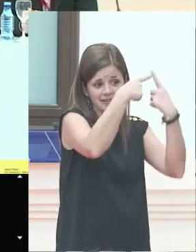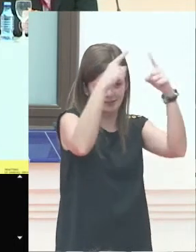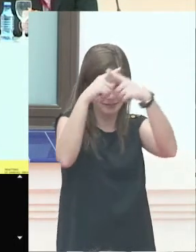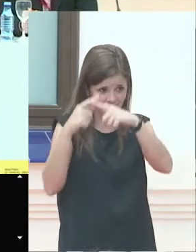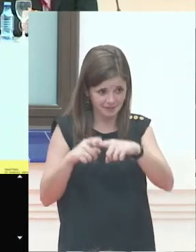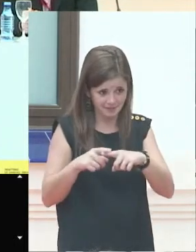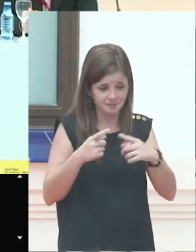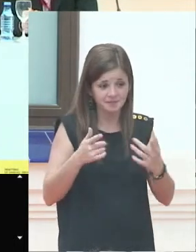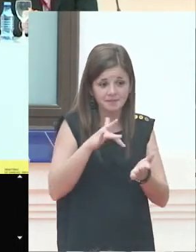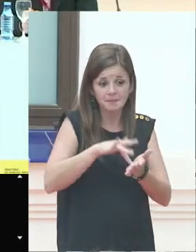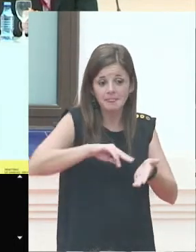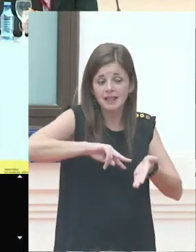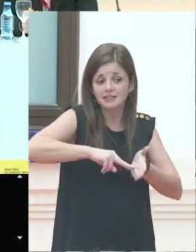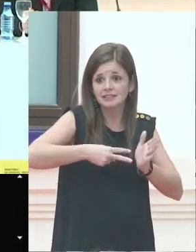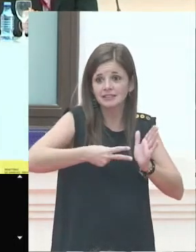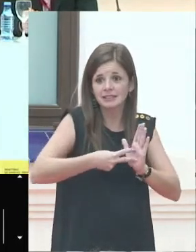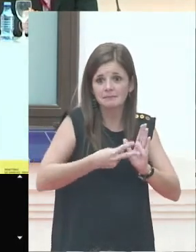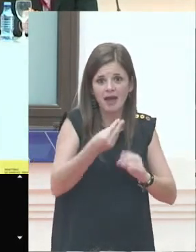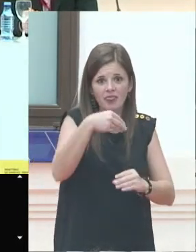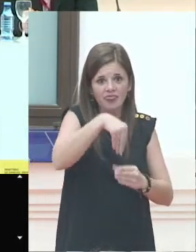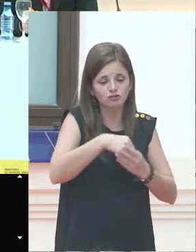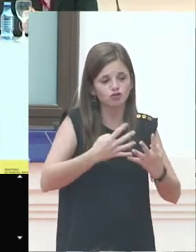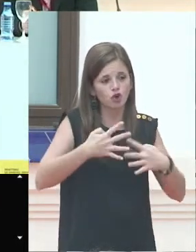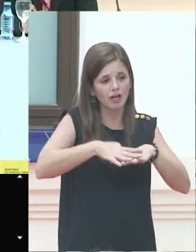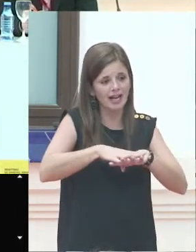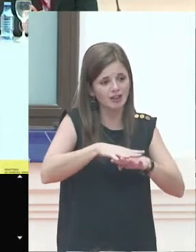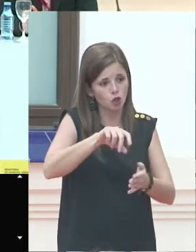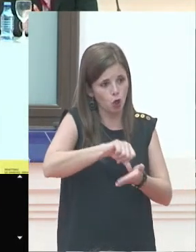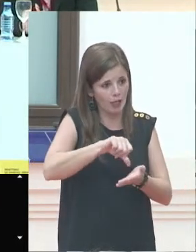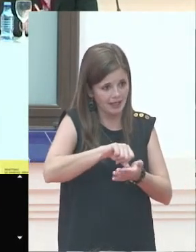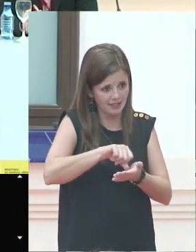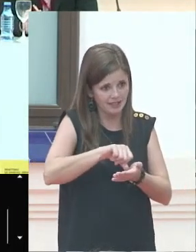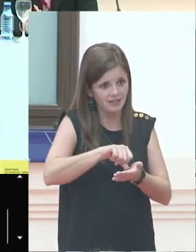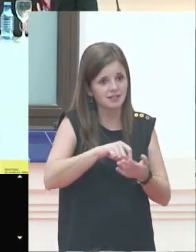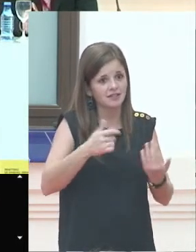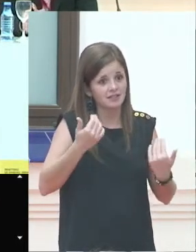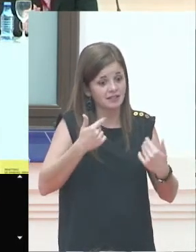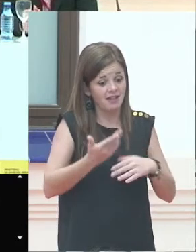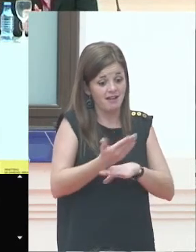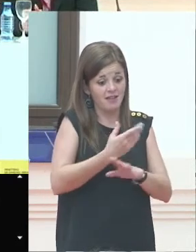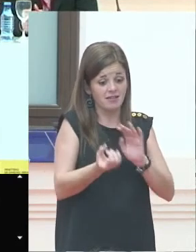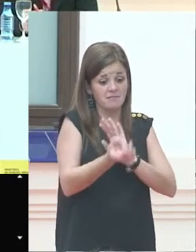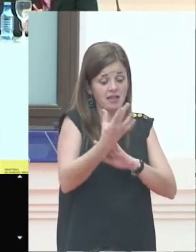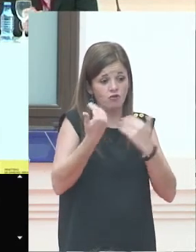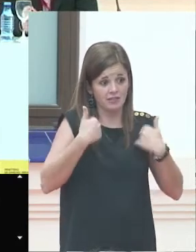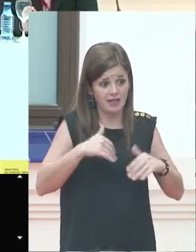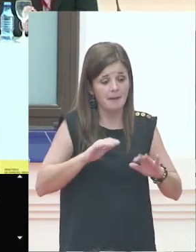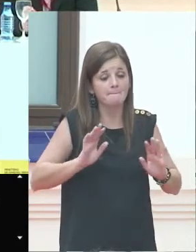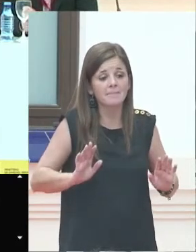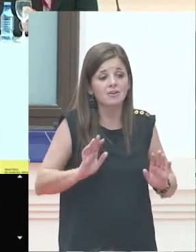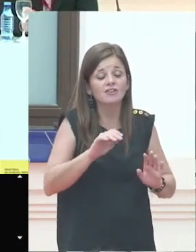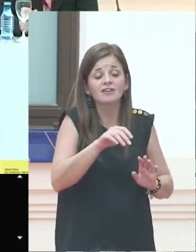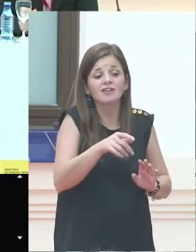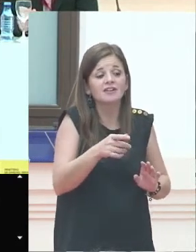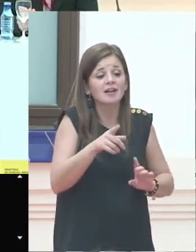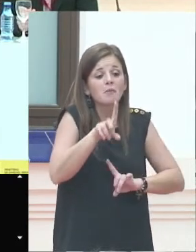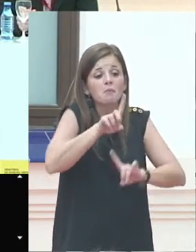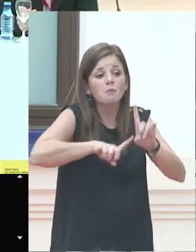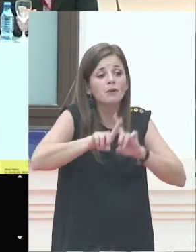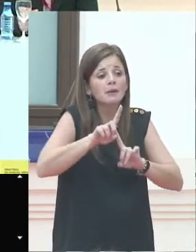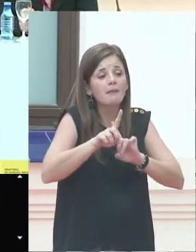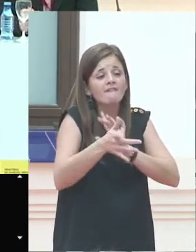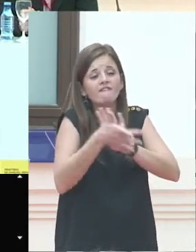los sistemas los teníamos dentro de la red local, aunque lo tuviéramos segmentado por seguridad y todo, no teníamos ningún problema en lo que era la velocidad